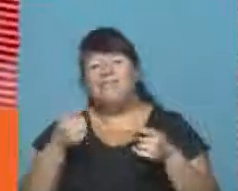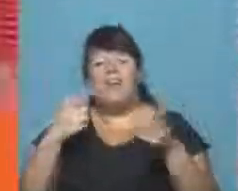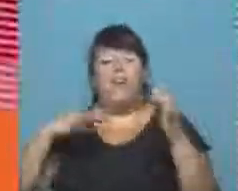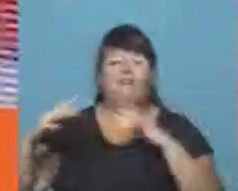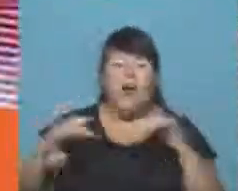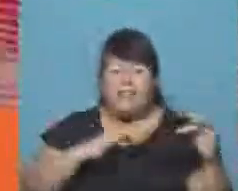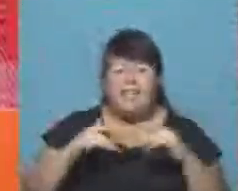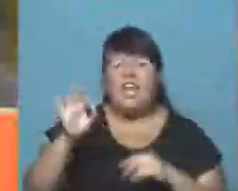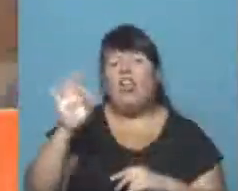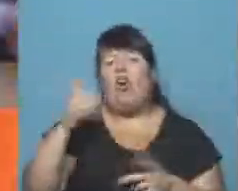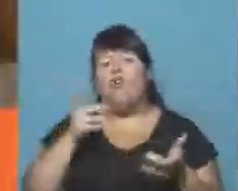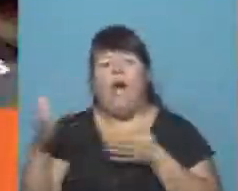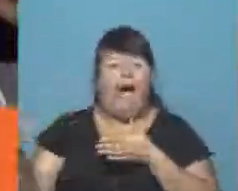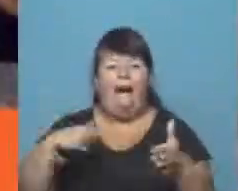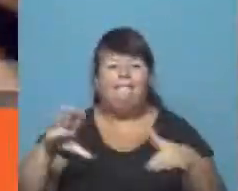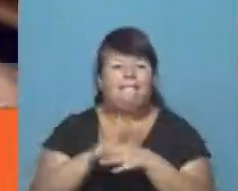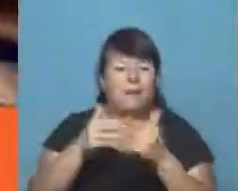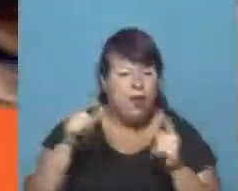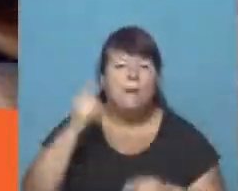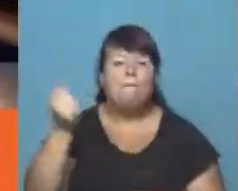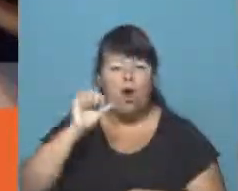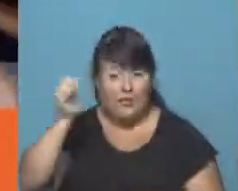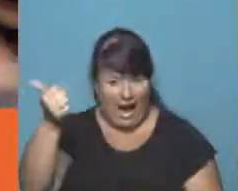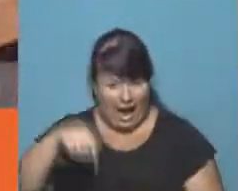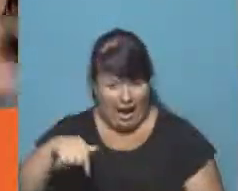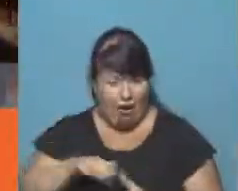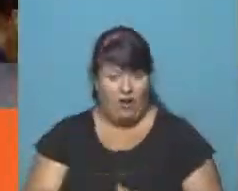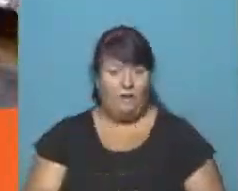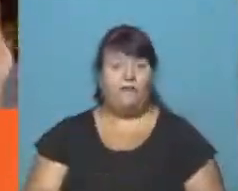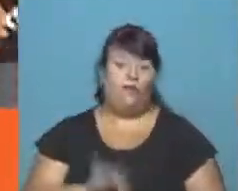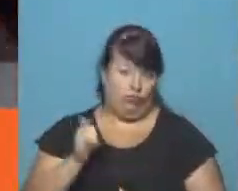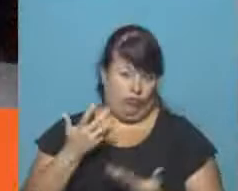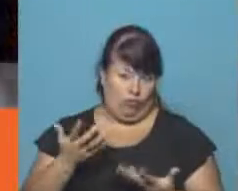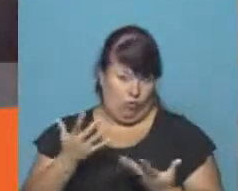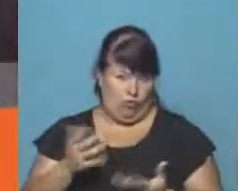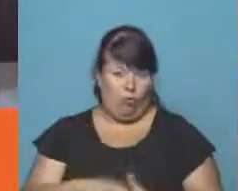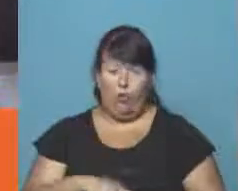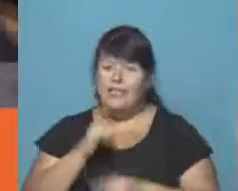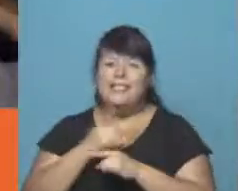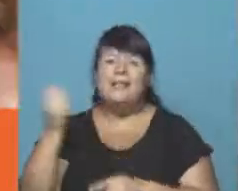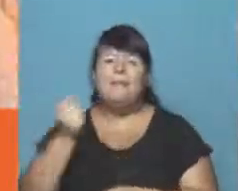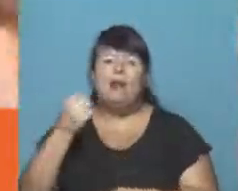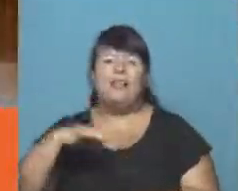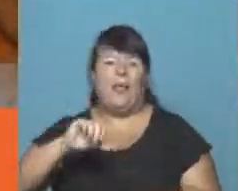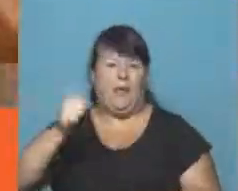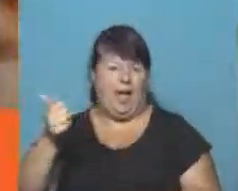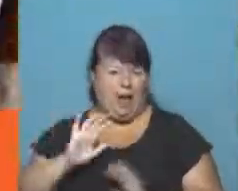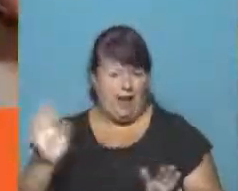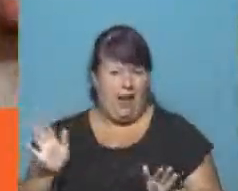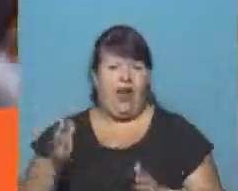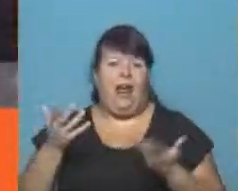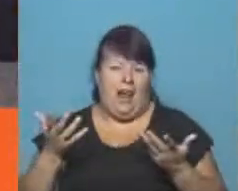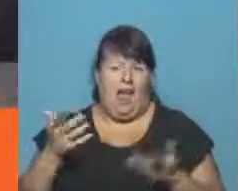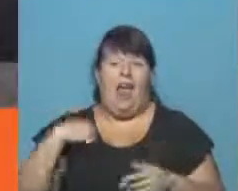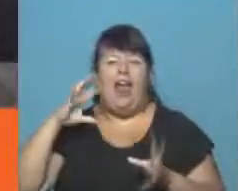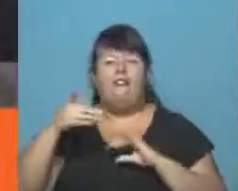partido o que no se encuentren los caminos rápidamente, lo importante es ganar a esta altura. Sí, claro, obviamente siempre lo importante es ganar. Obviamente